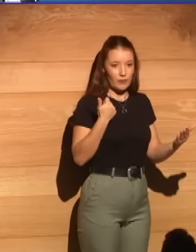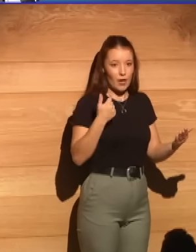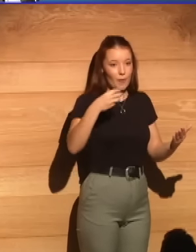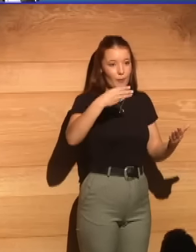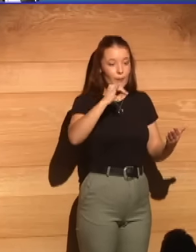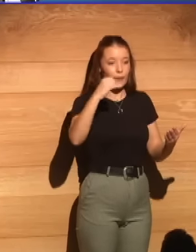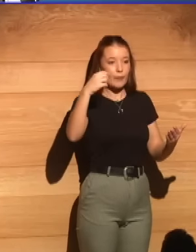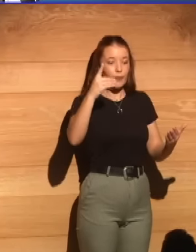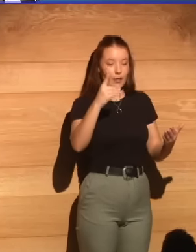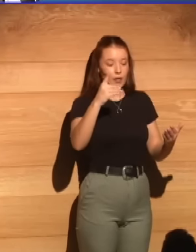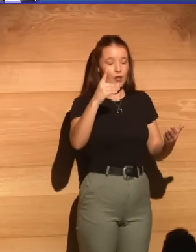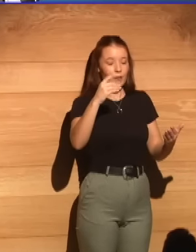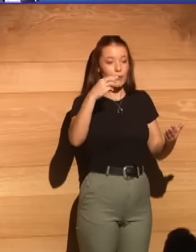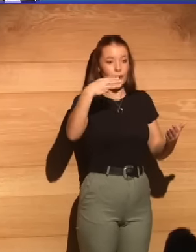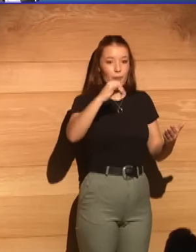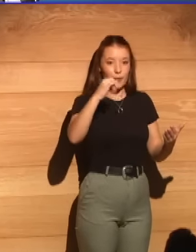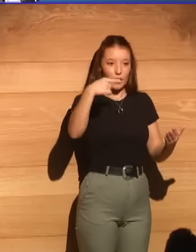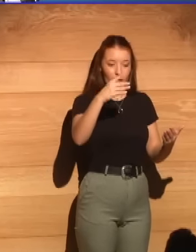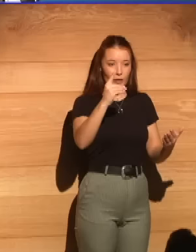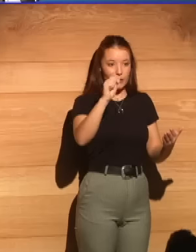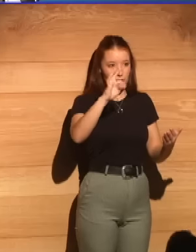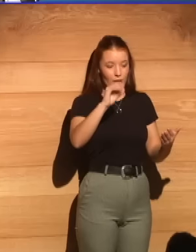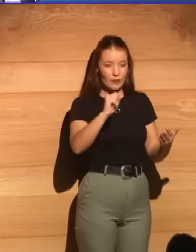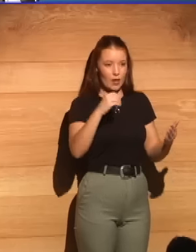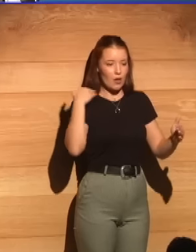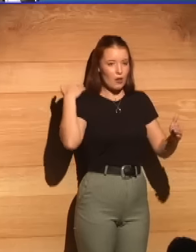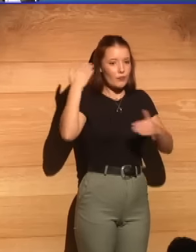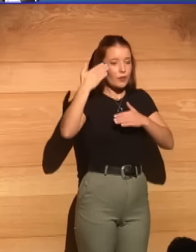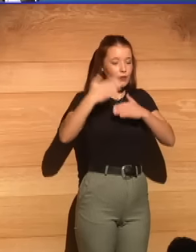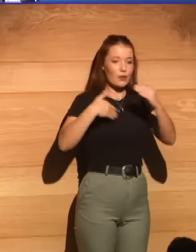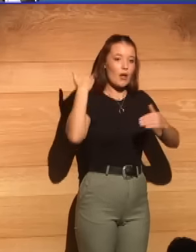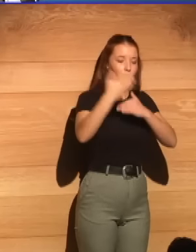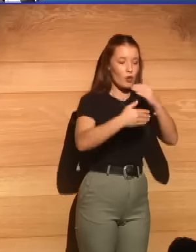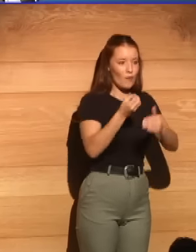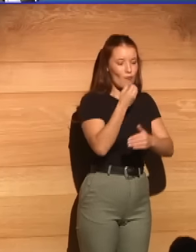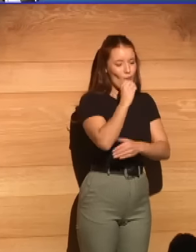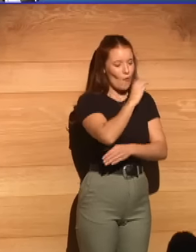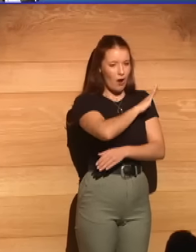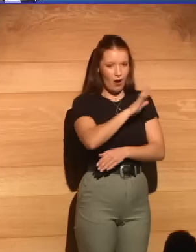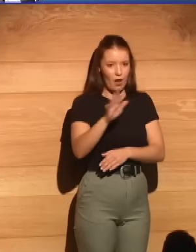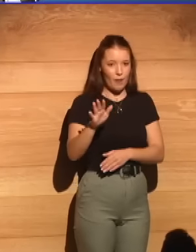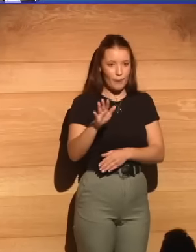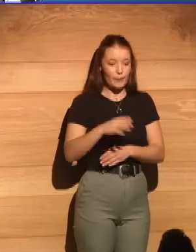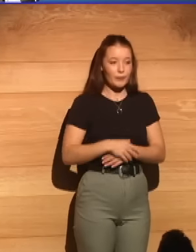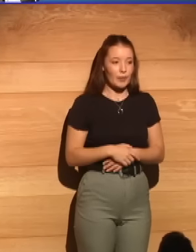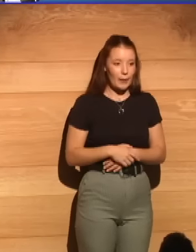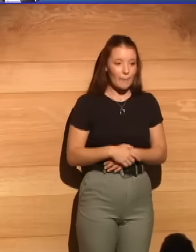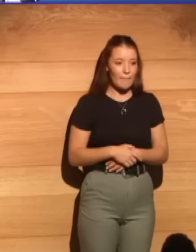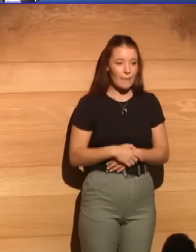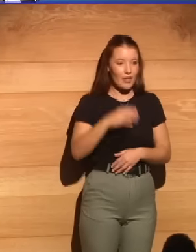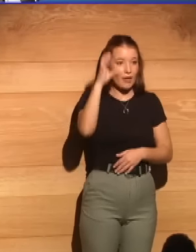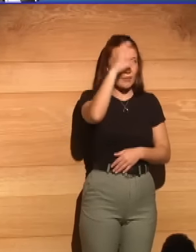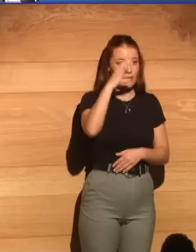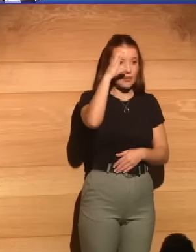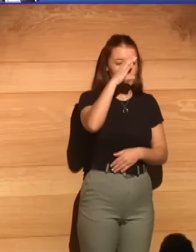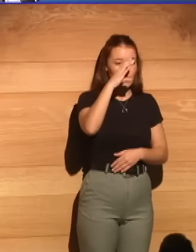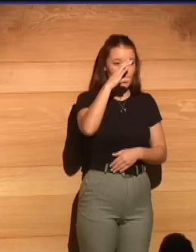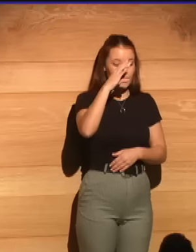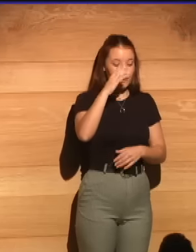calificar de deslumbrante, porque eres ingeniera en químicas, ¿no? Ciencias químicas,